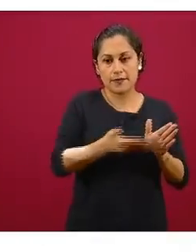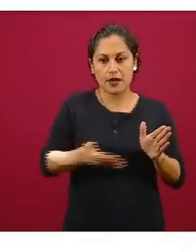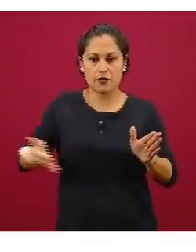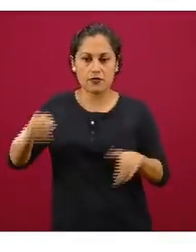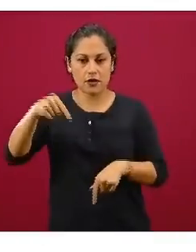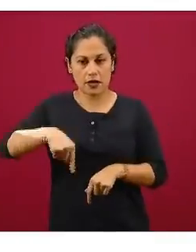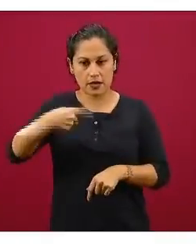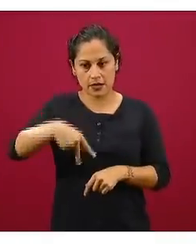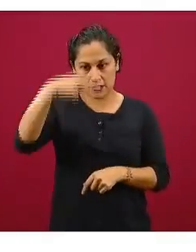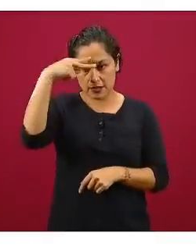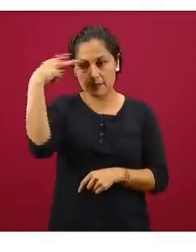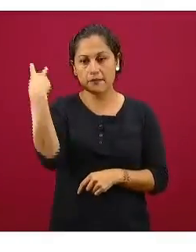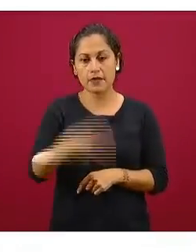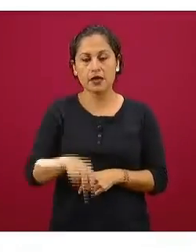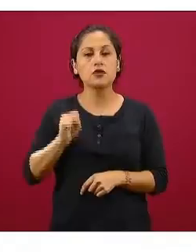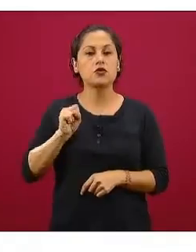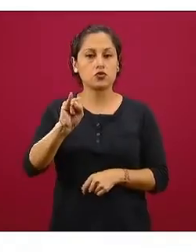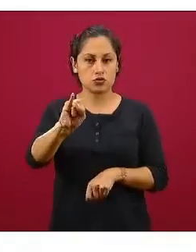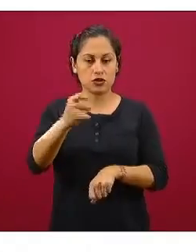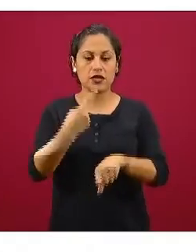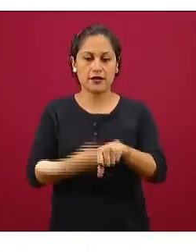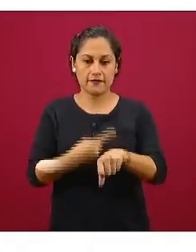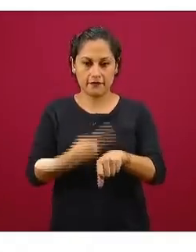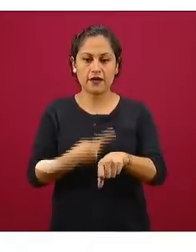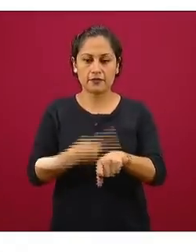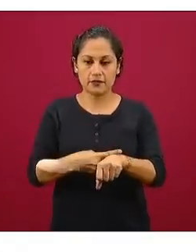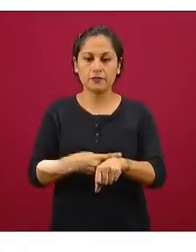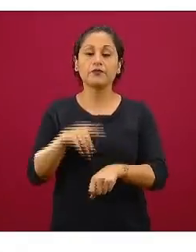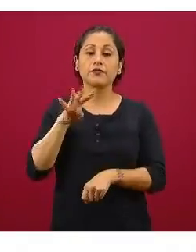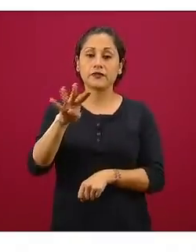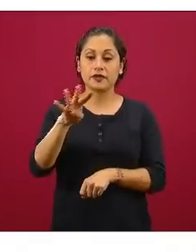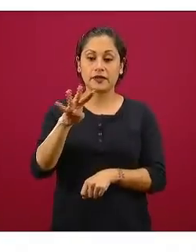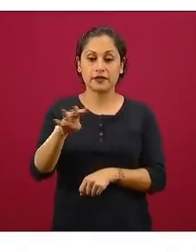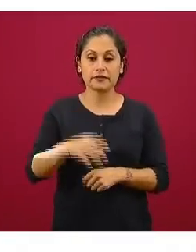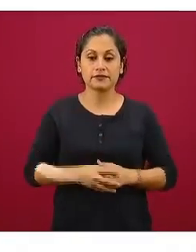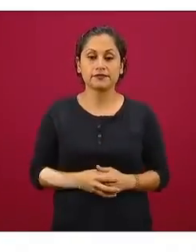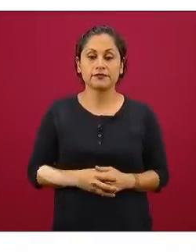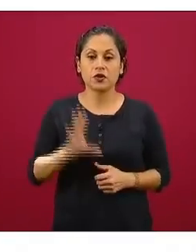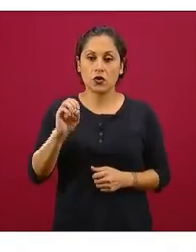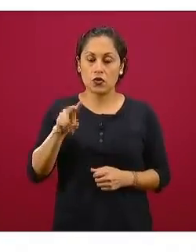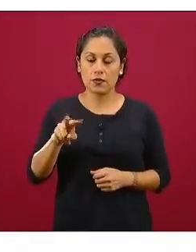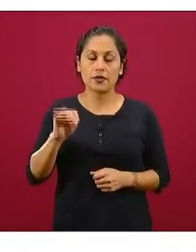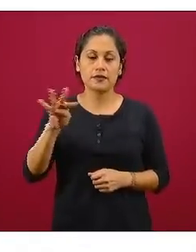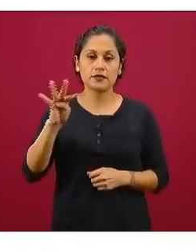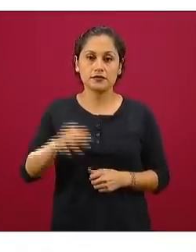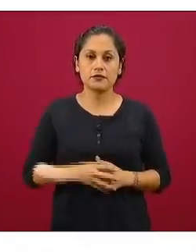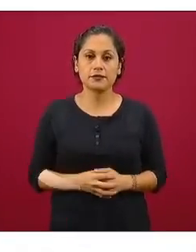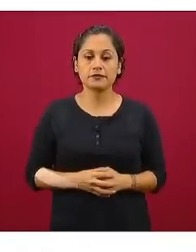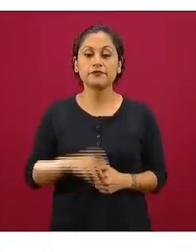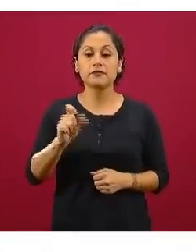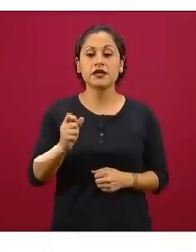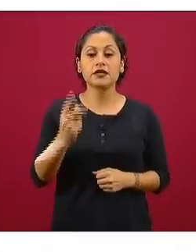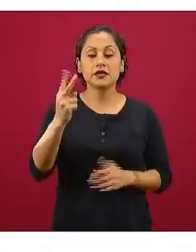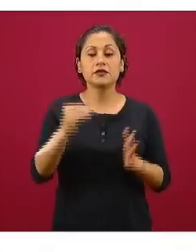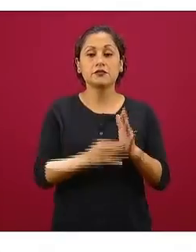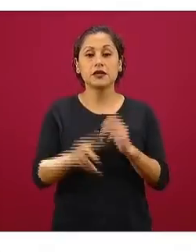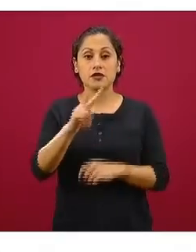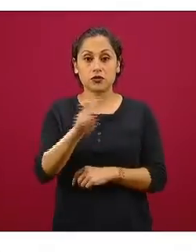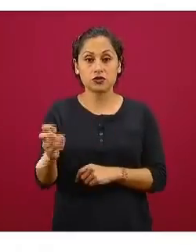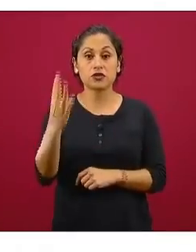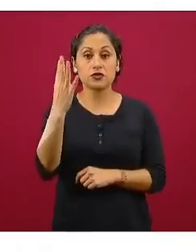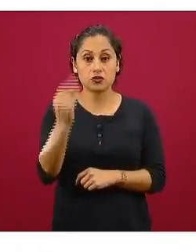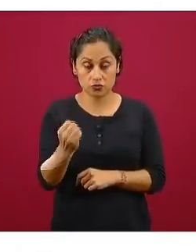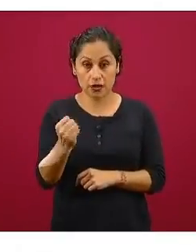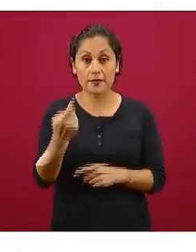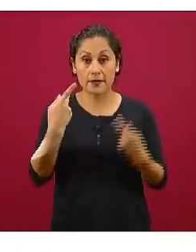se han confirmado como casos de COVID-19. De este total, 22,209 son los